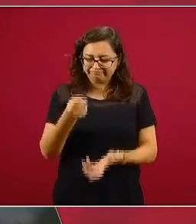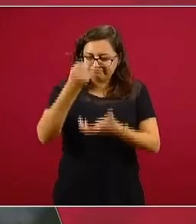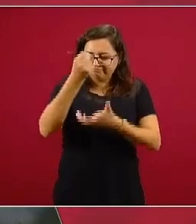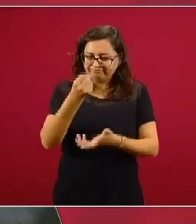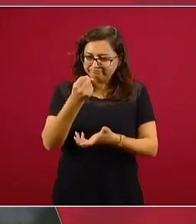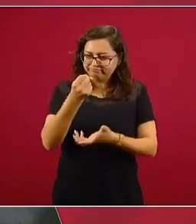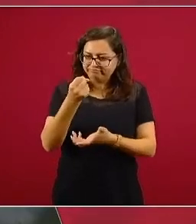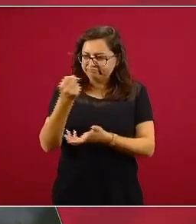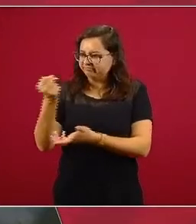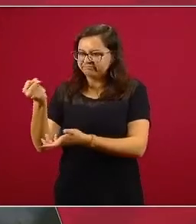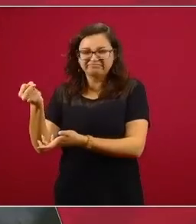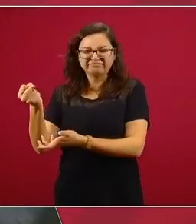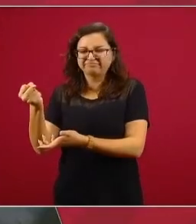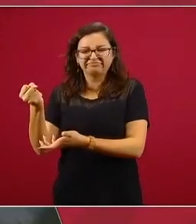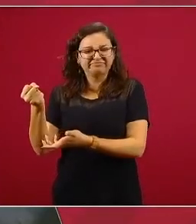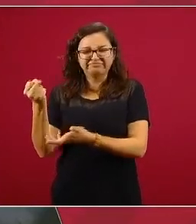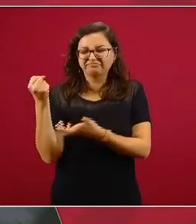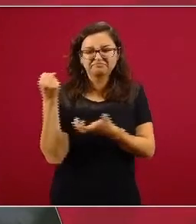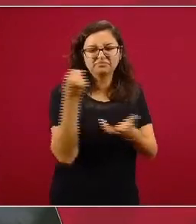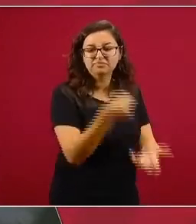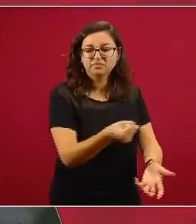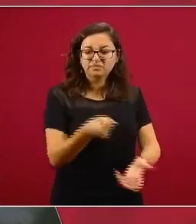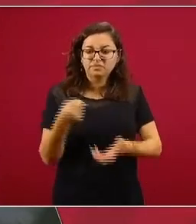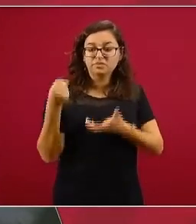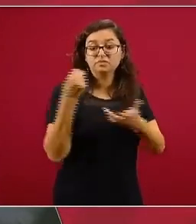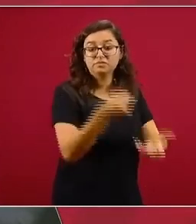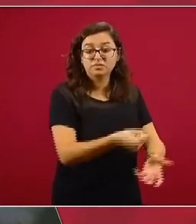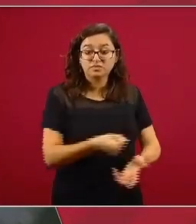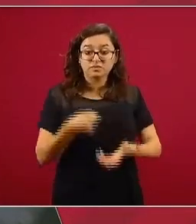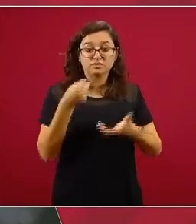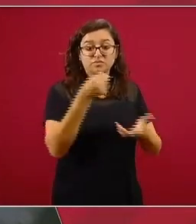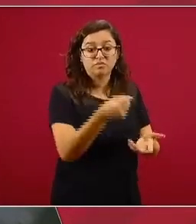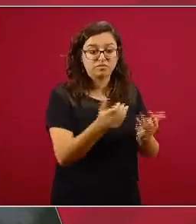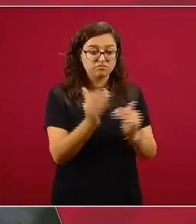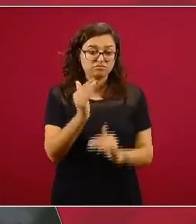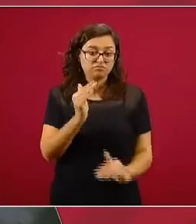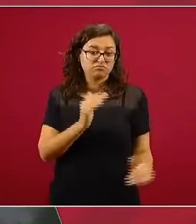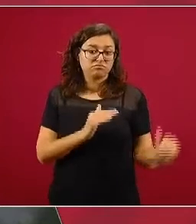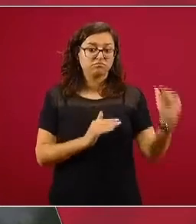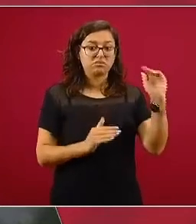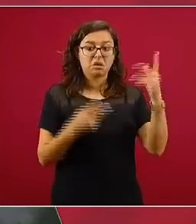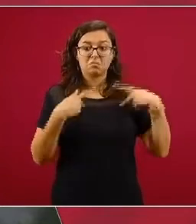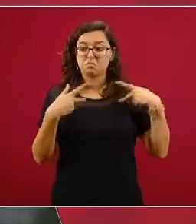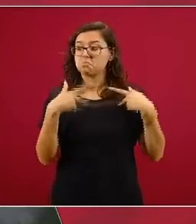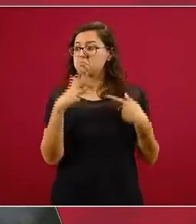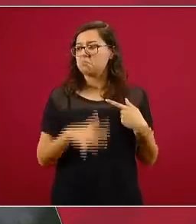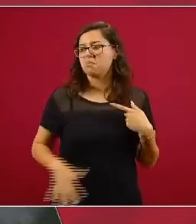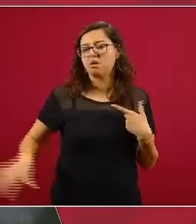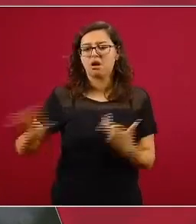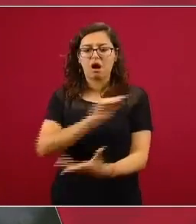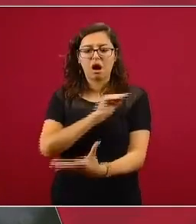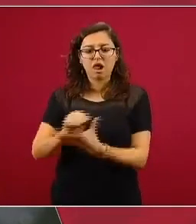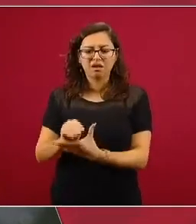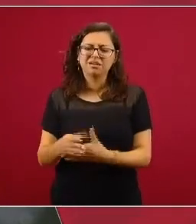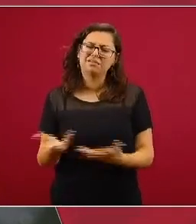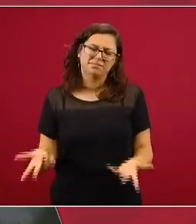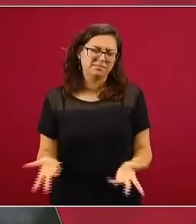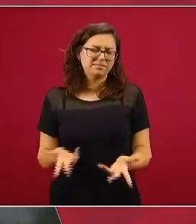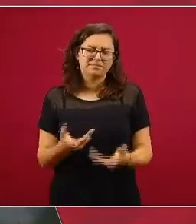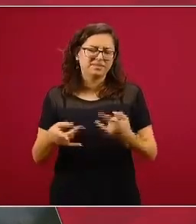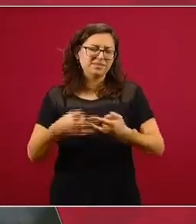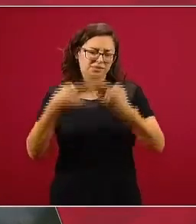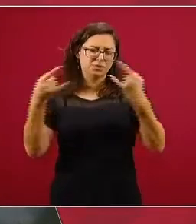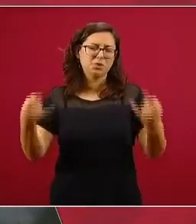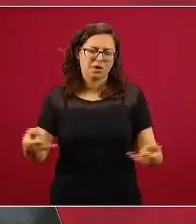la apropiación privada de la riqueza sobre el interés público. Y todos conocemos la historia.